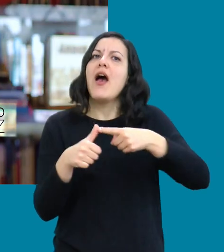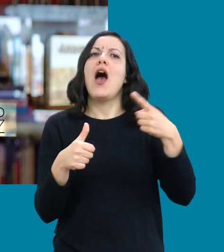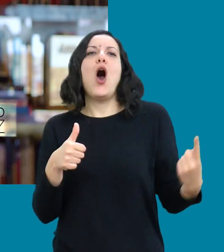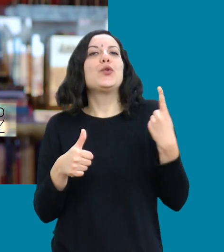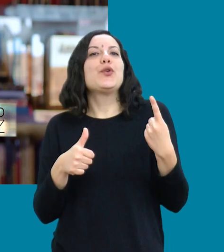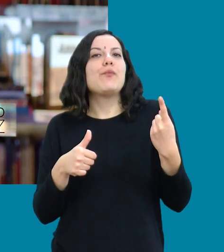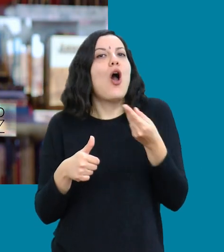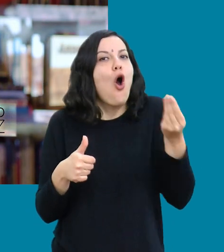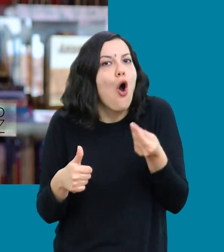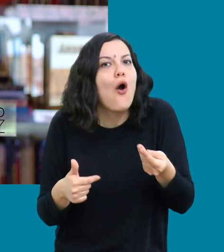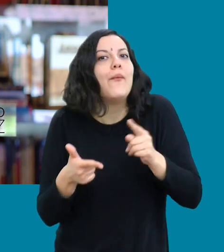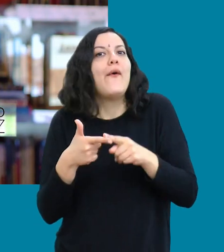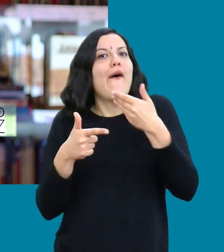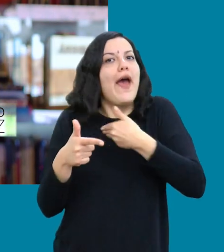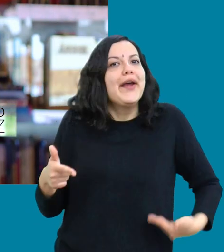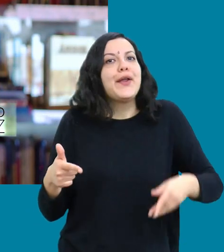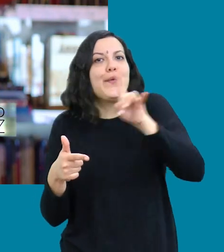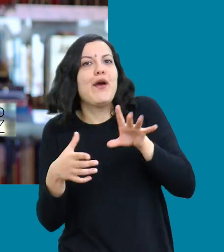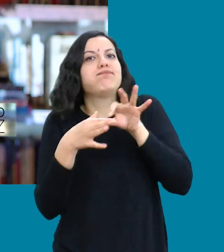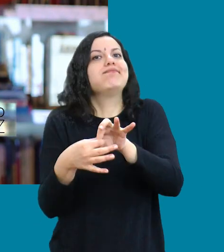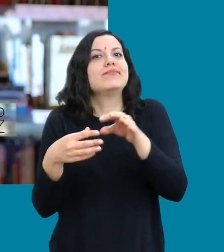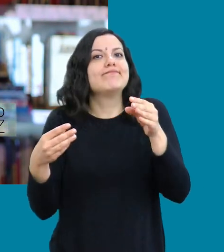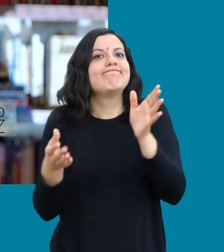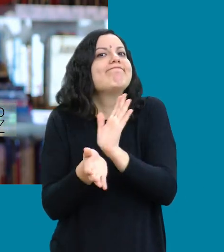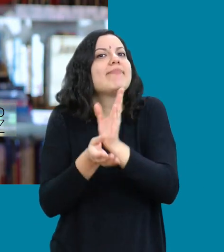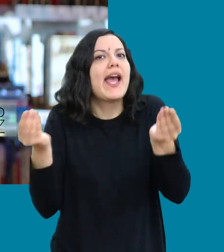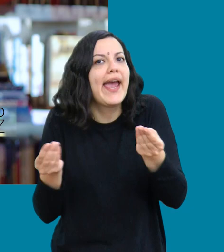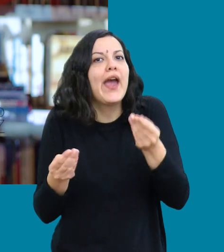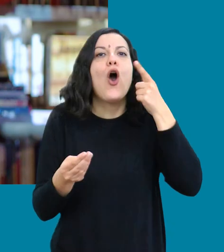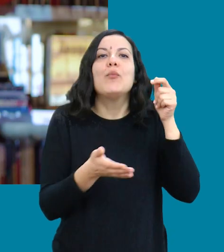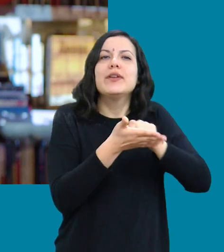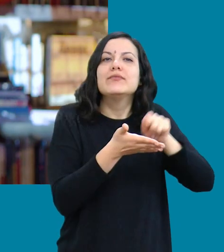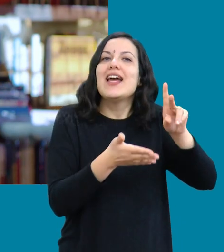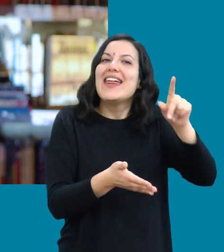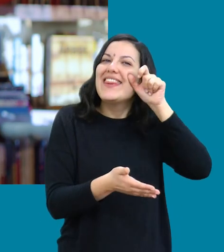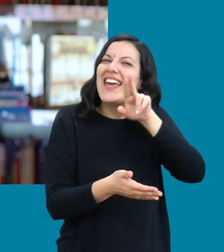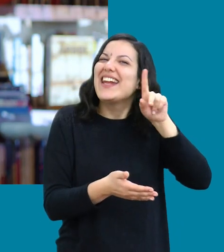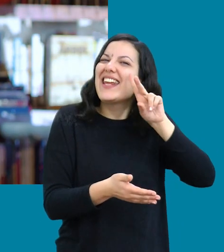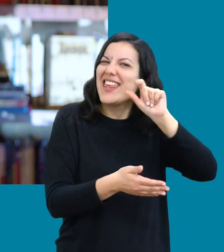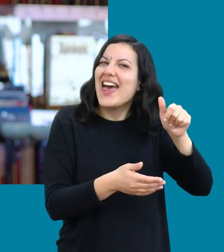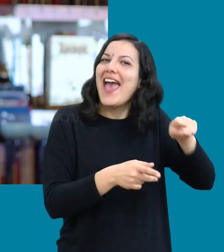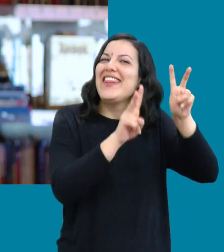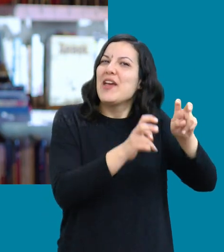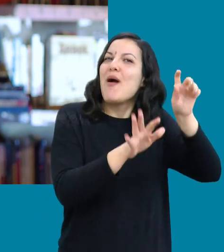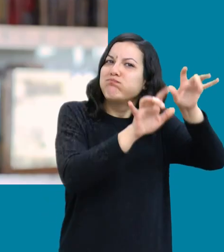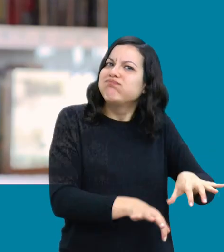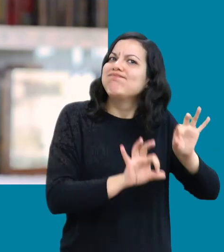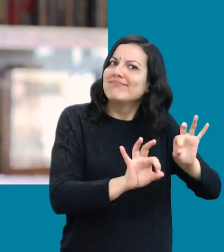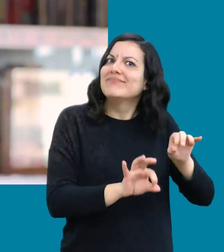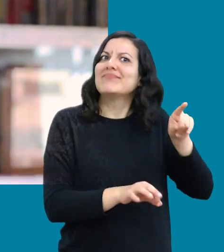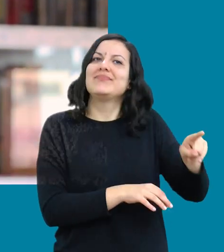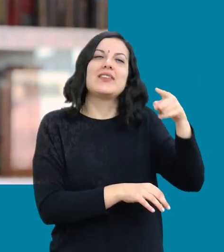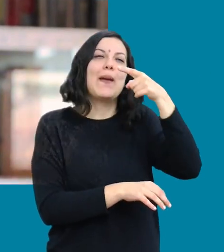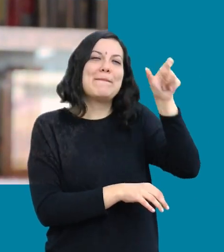autonomía? ¿Qué significa el Estado frente a la universidad? Derrida tiene grandes trabajos sobre eso. Derrida fue un personaje interesante